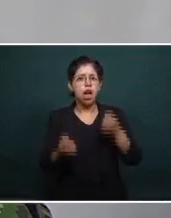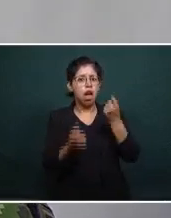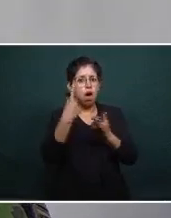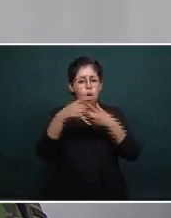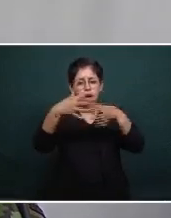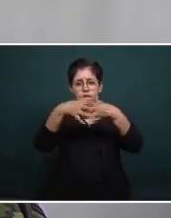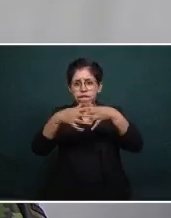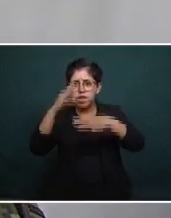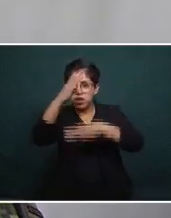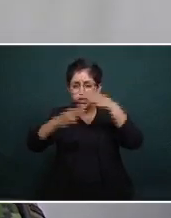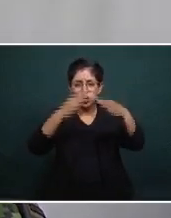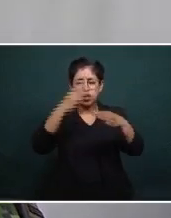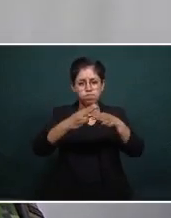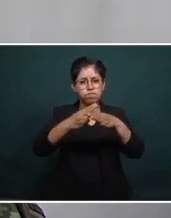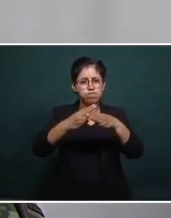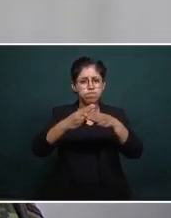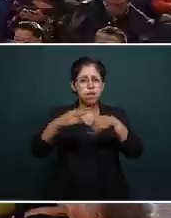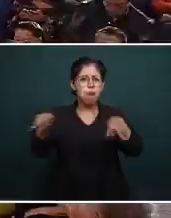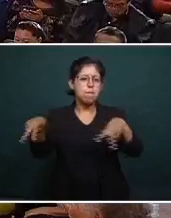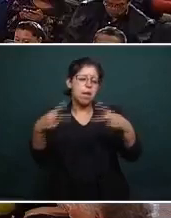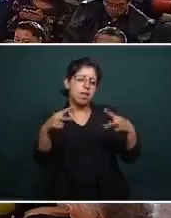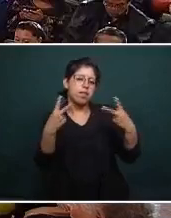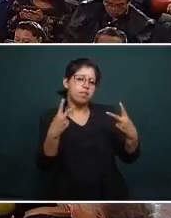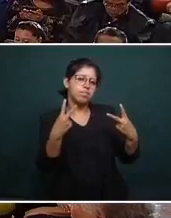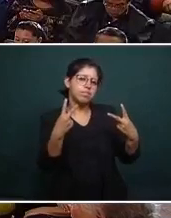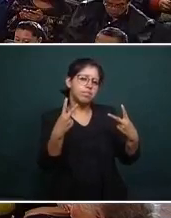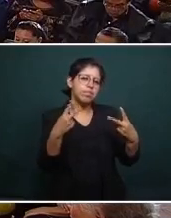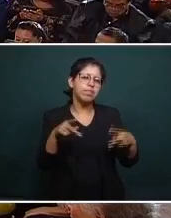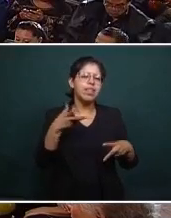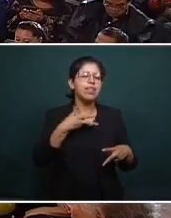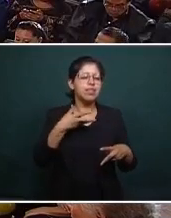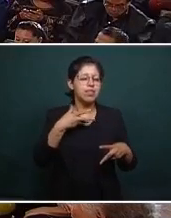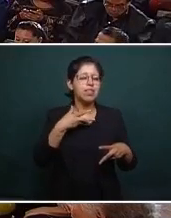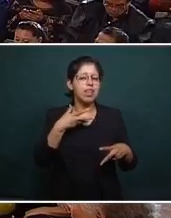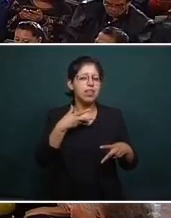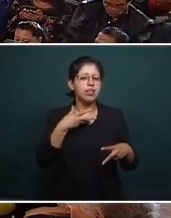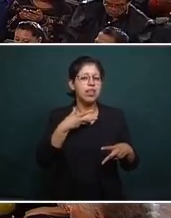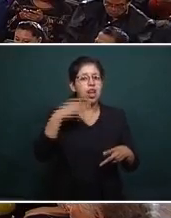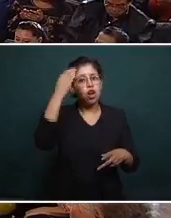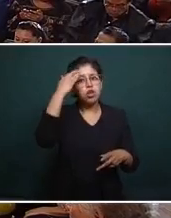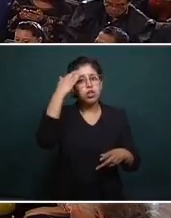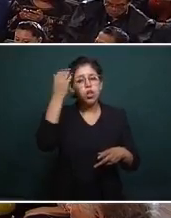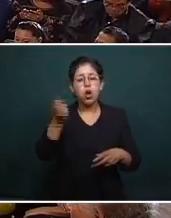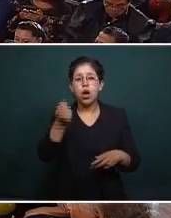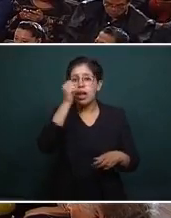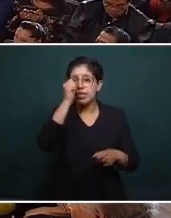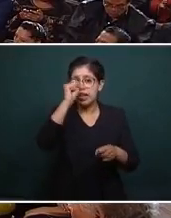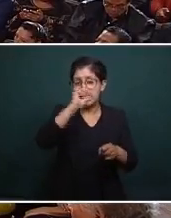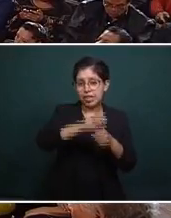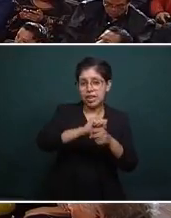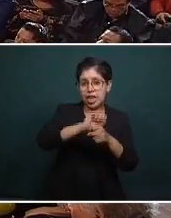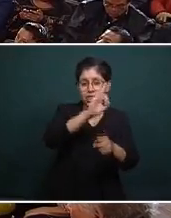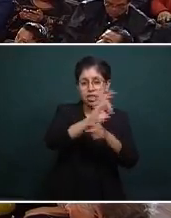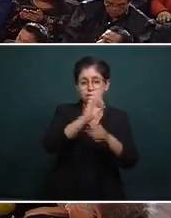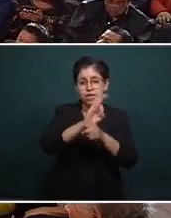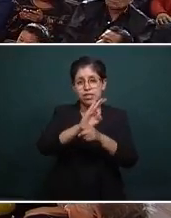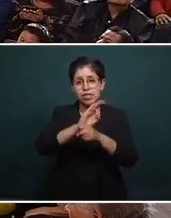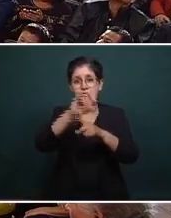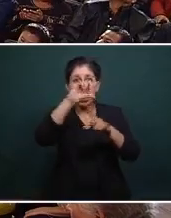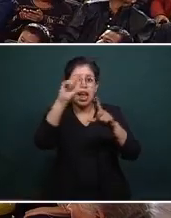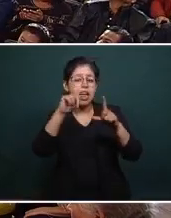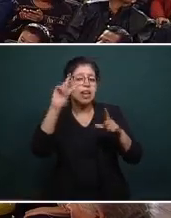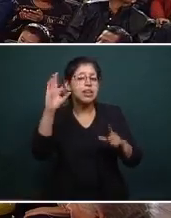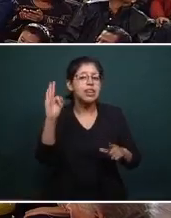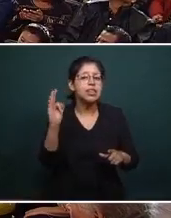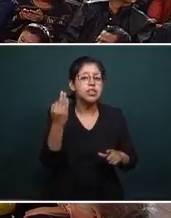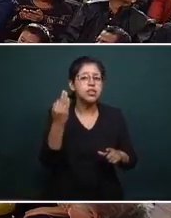armamento, ellos también tienen el conocimiento que la Secretaría de la Defensa Nacional es el único ente responsable